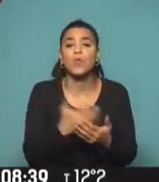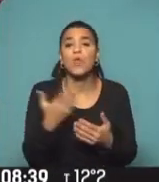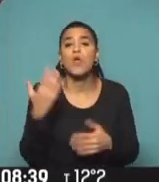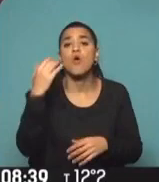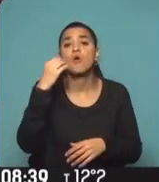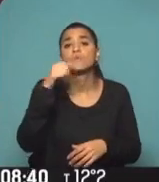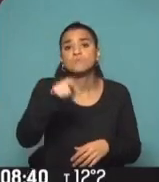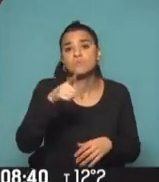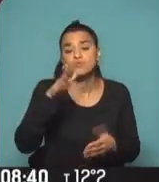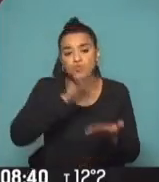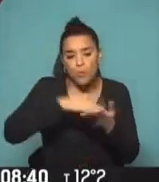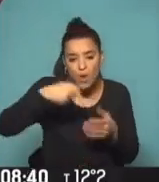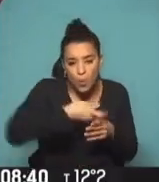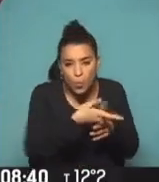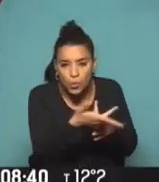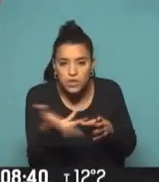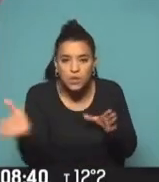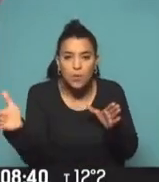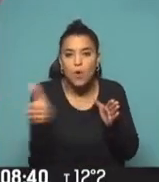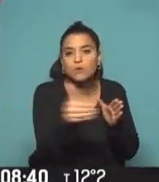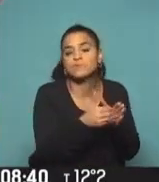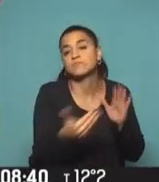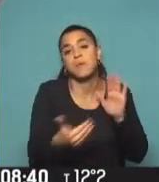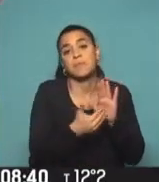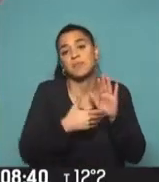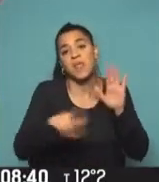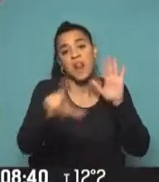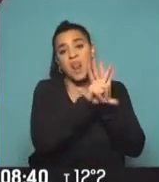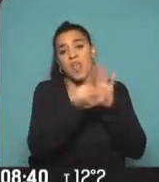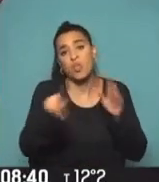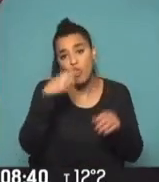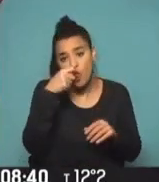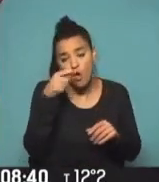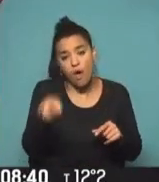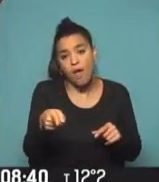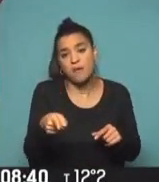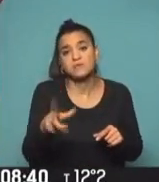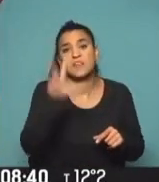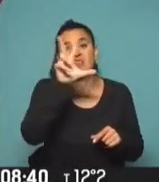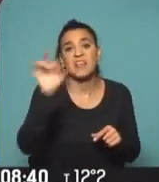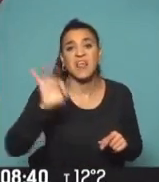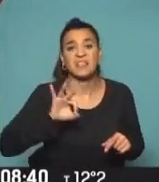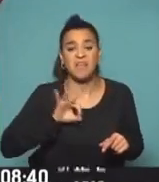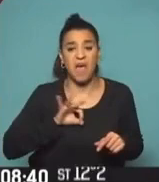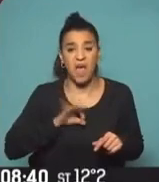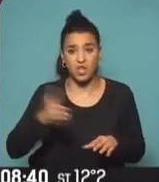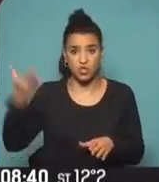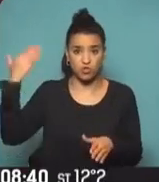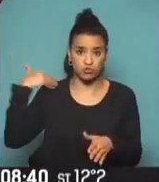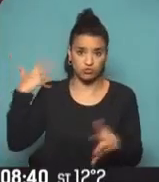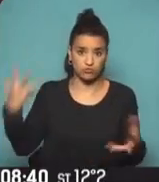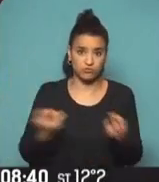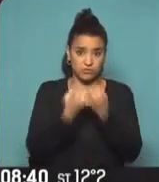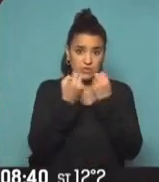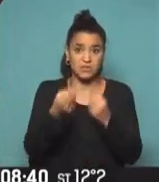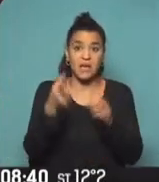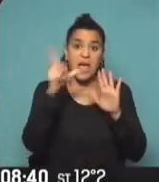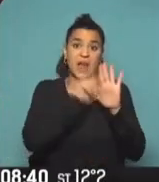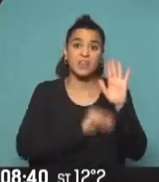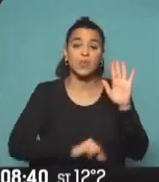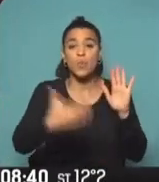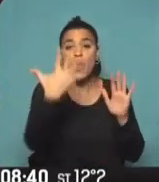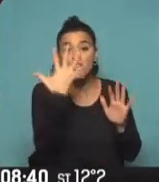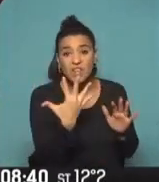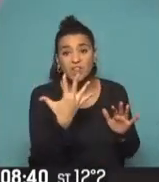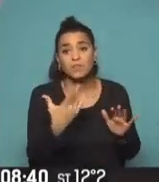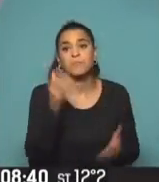que ver con el cultivo que están supeditadas a la ley de drogas que acaba de cumplir 30 años en donde eso en su artículo quinto